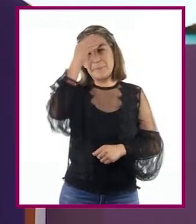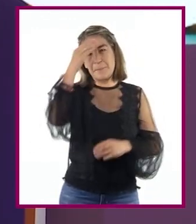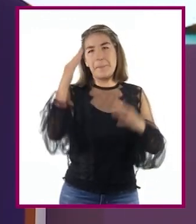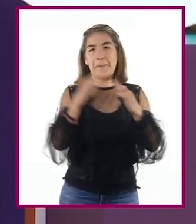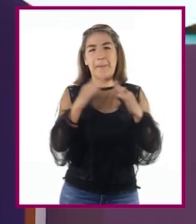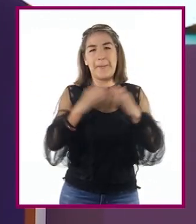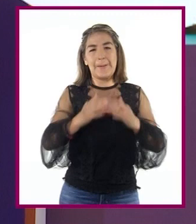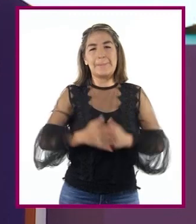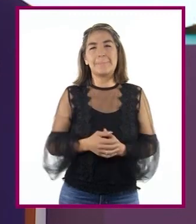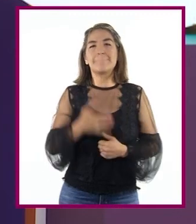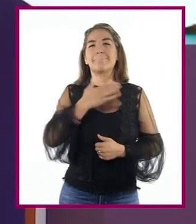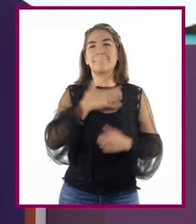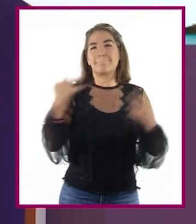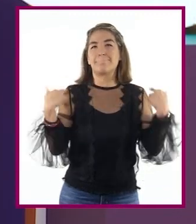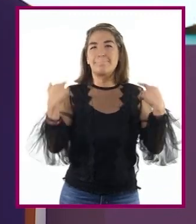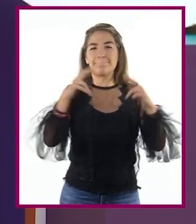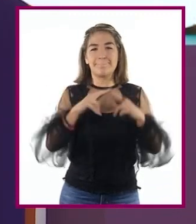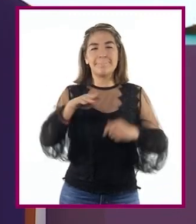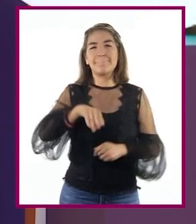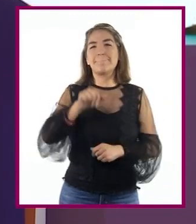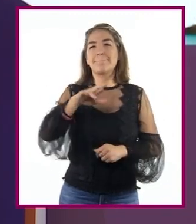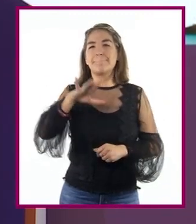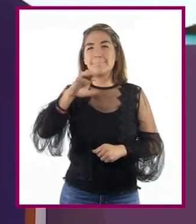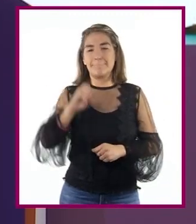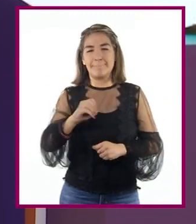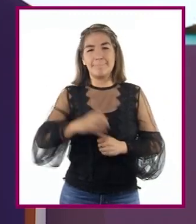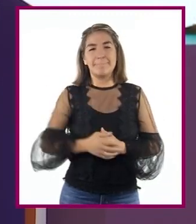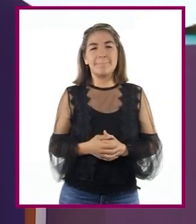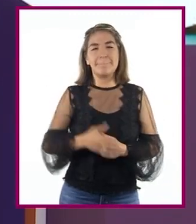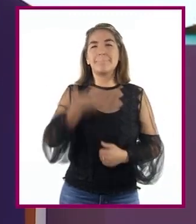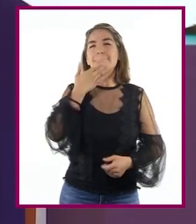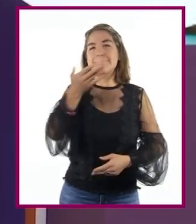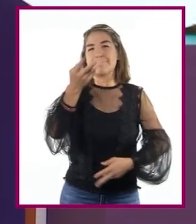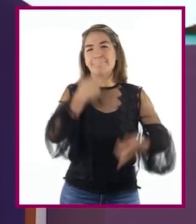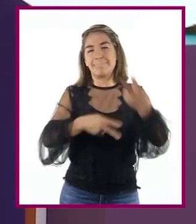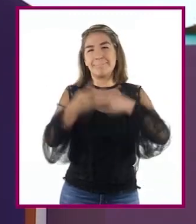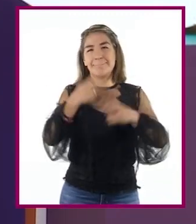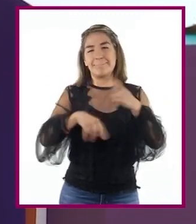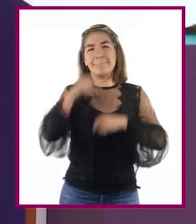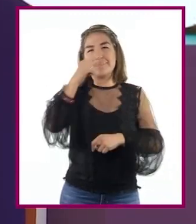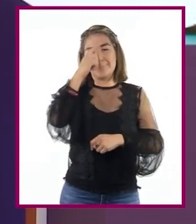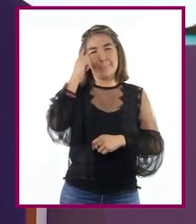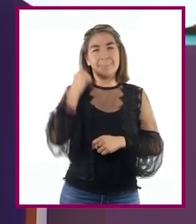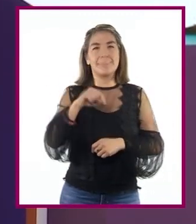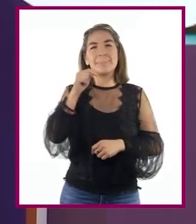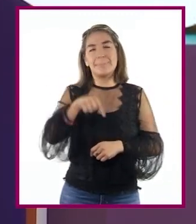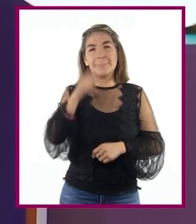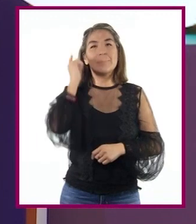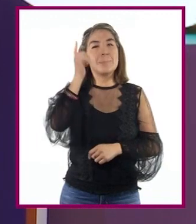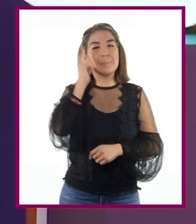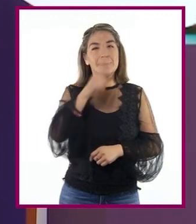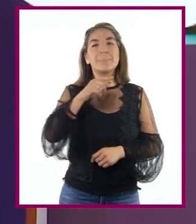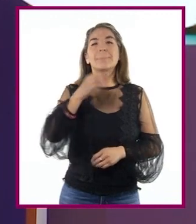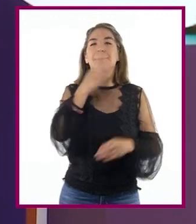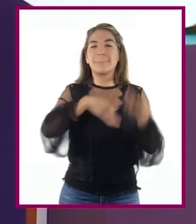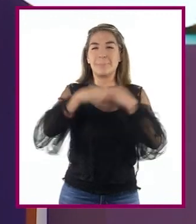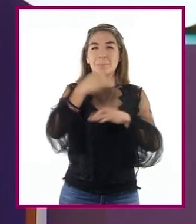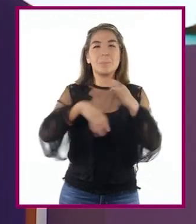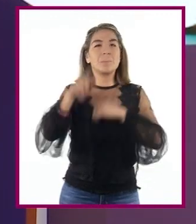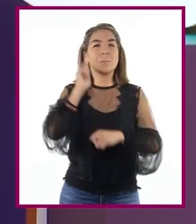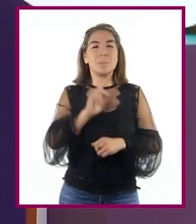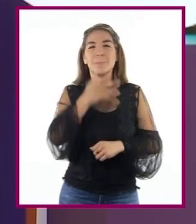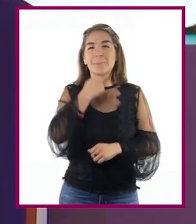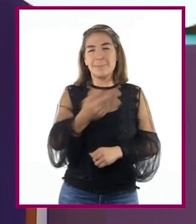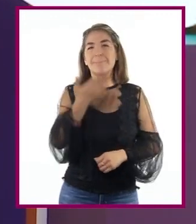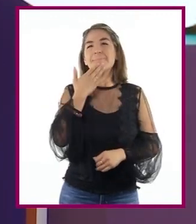Casa. Yo soy el maestro Mario Rodríguez Rayón y les doy la más cordial bienvenida. Espero que todas y todos